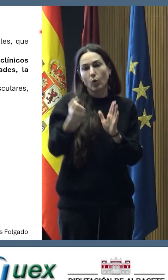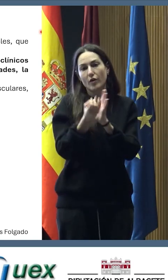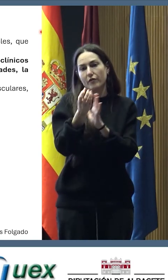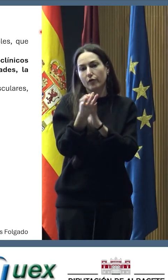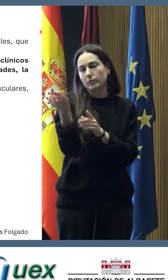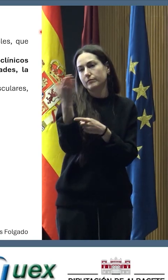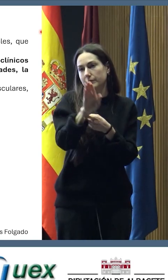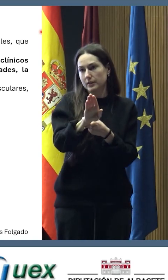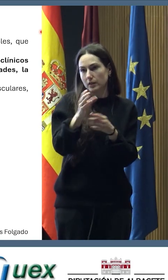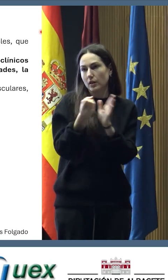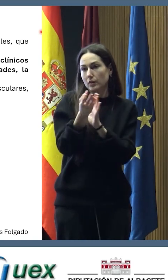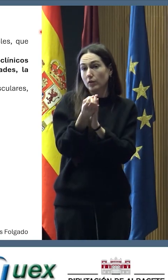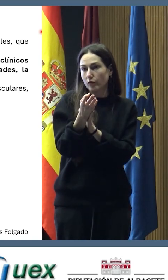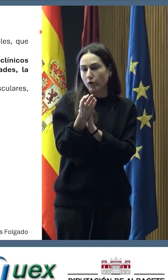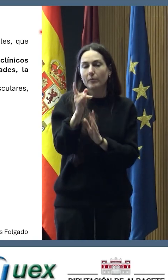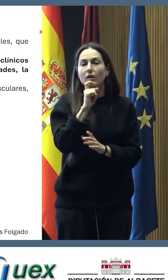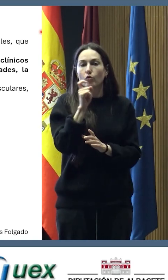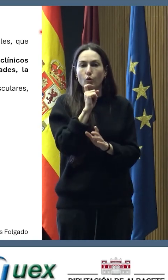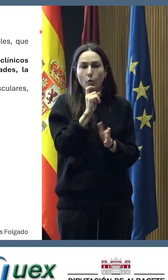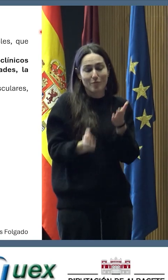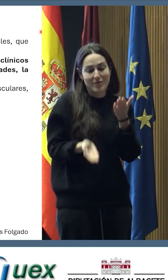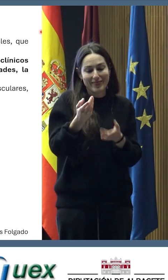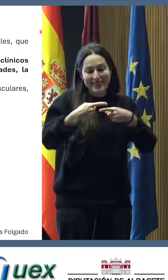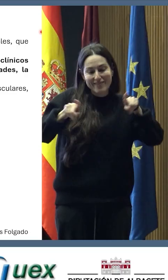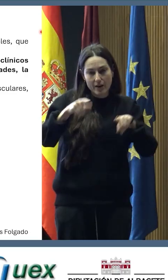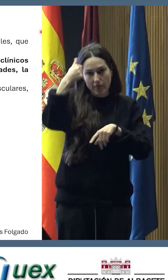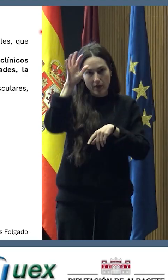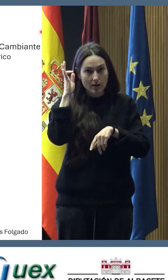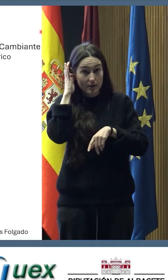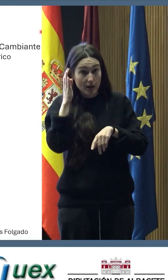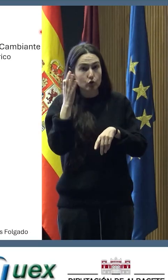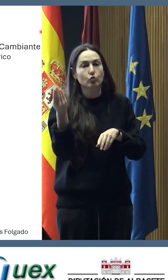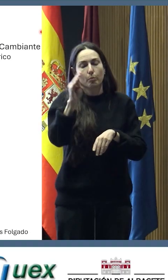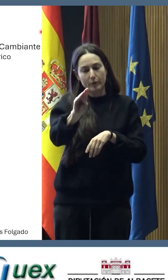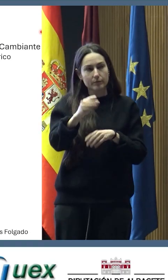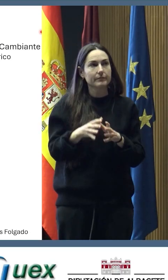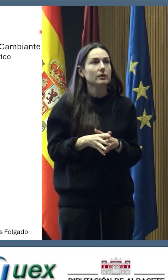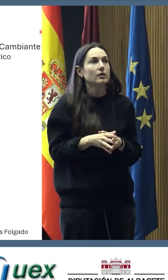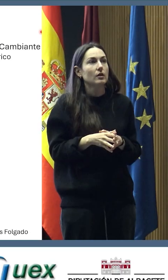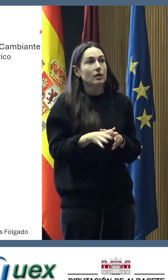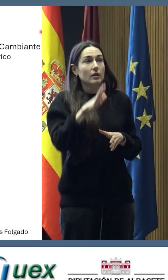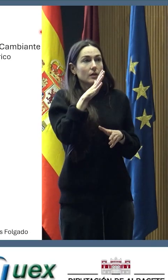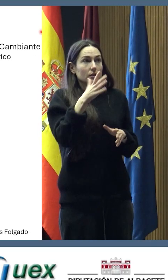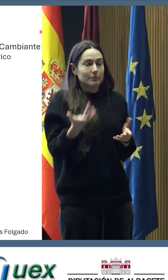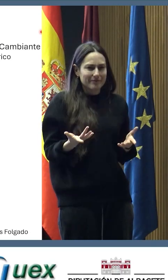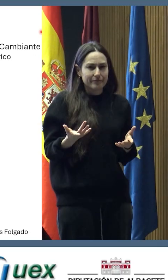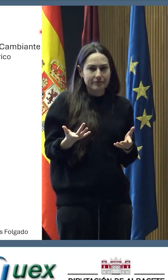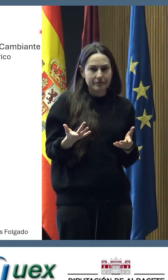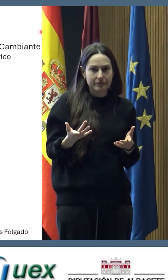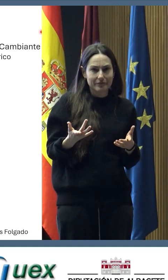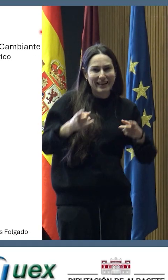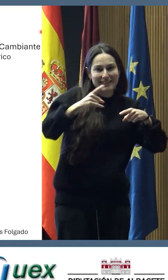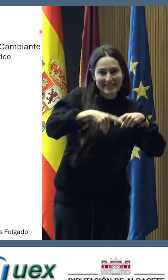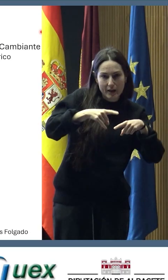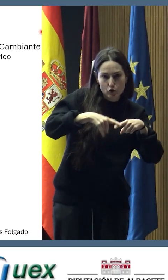basados en las diferencias en sexo. Bueno, ¿y por qué, no? Sexo y género están